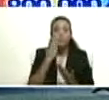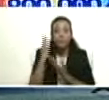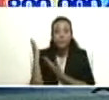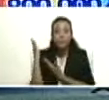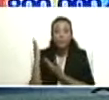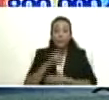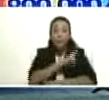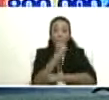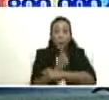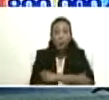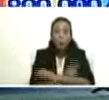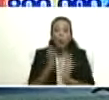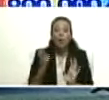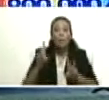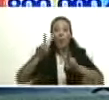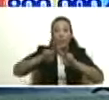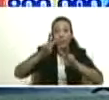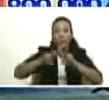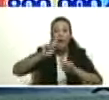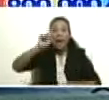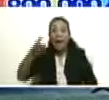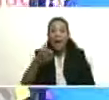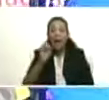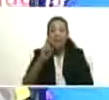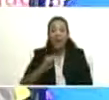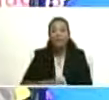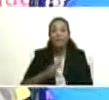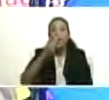del Poder Popular para la Vivienda, general Villarruel.